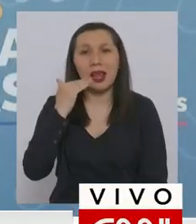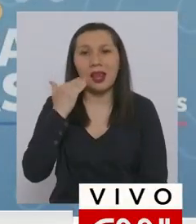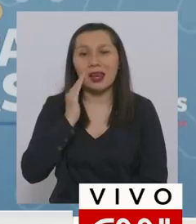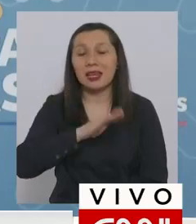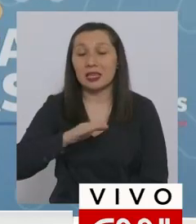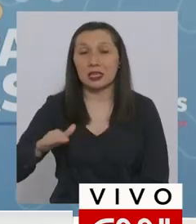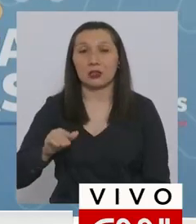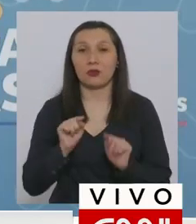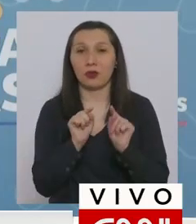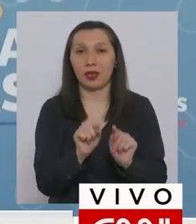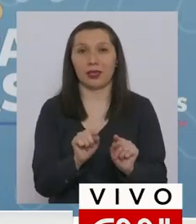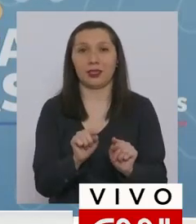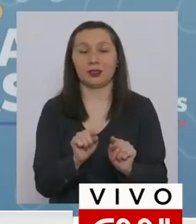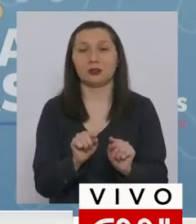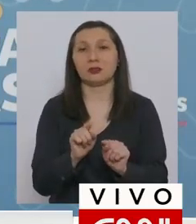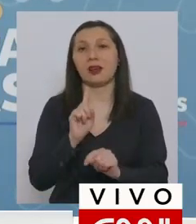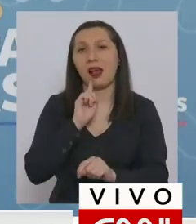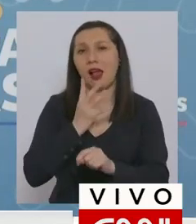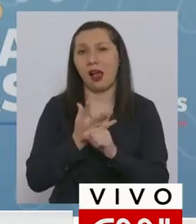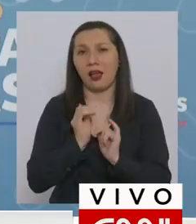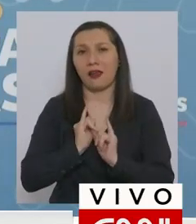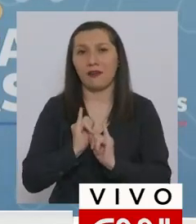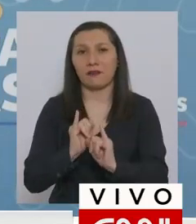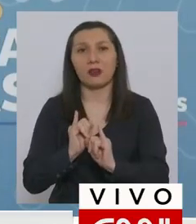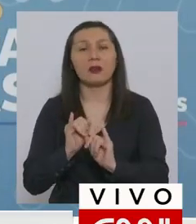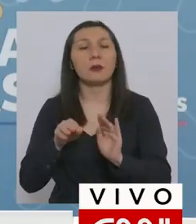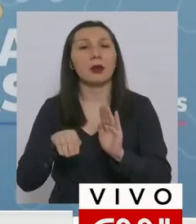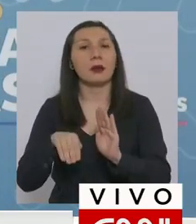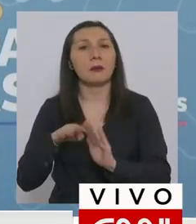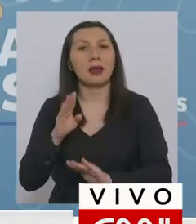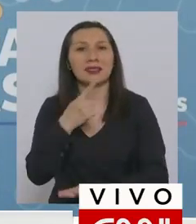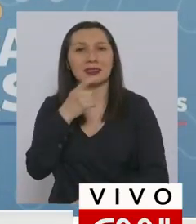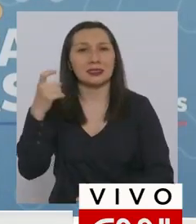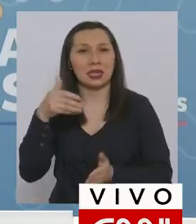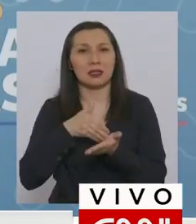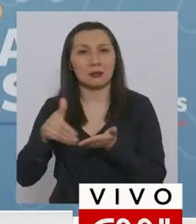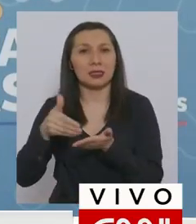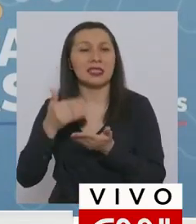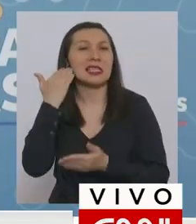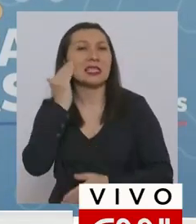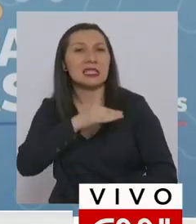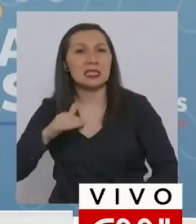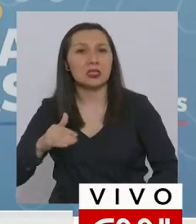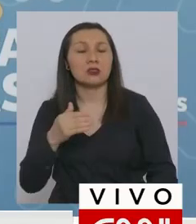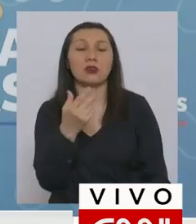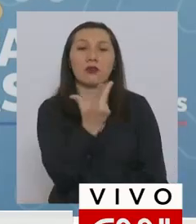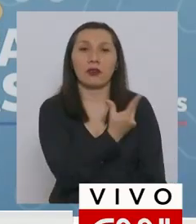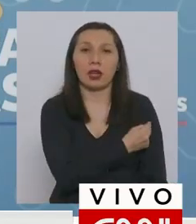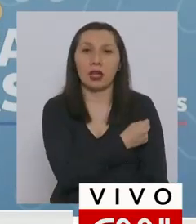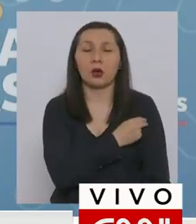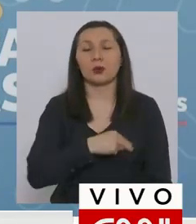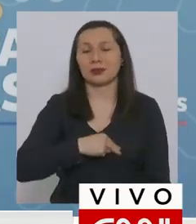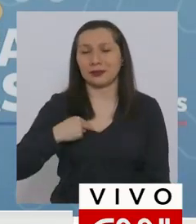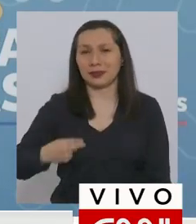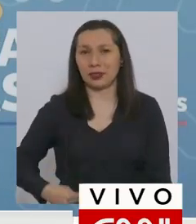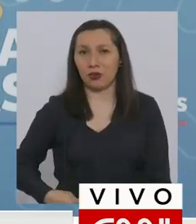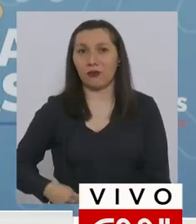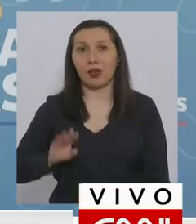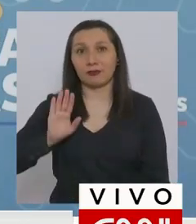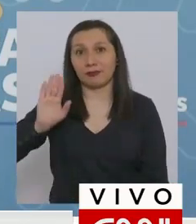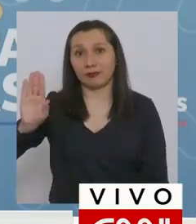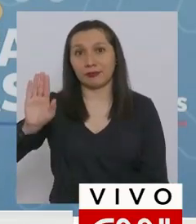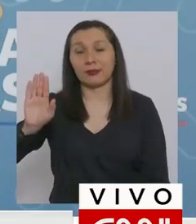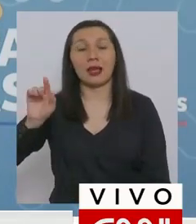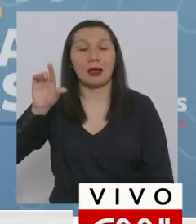administraron 676 dosis, lo que corresponde a un aumento de un 50% de las dosis diarias que se administraban en esa